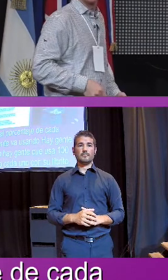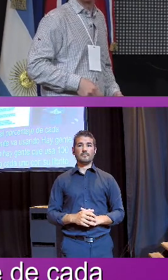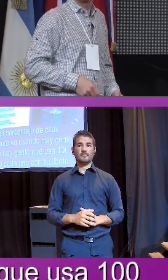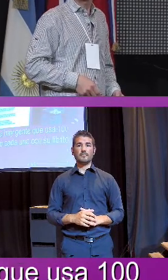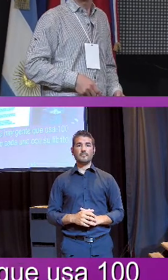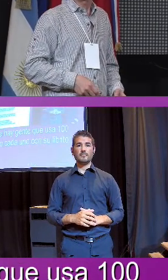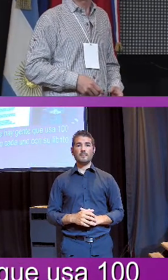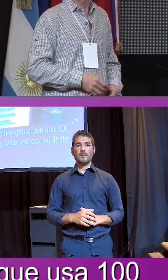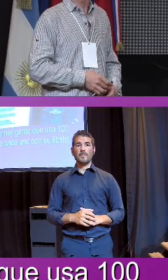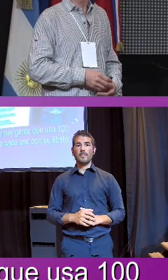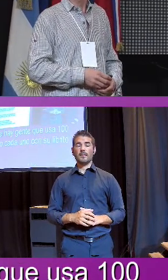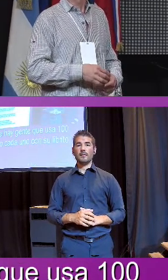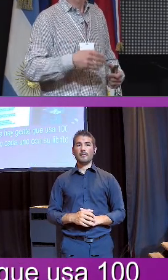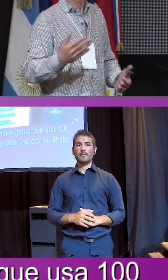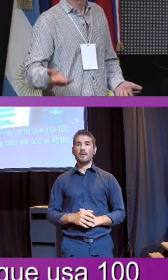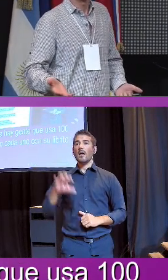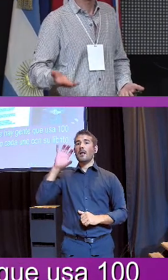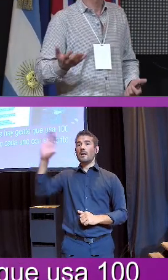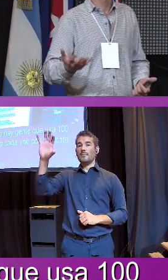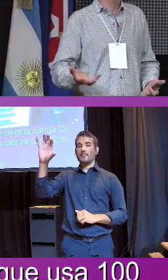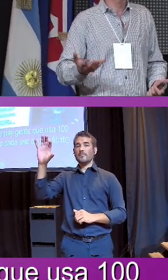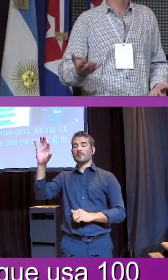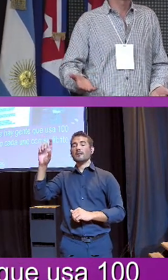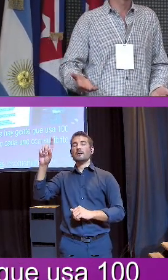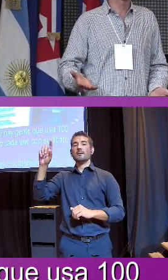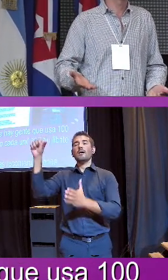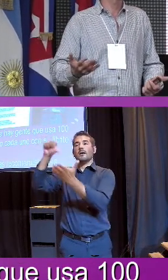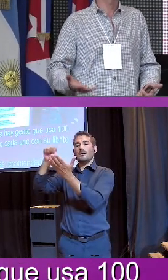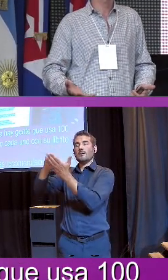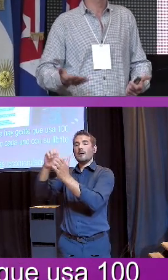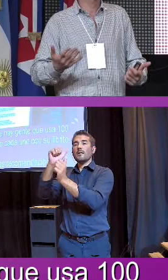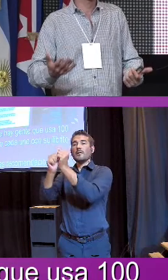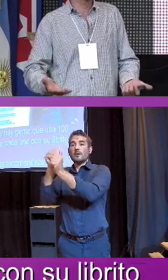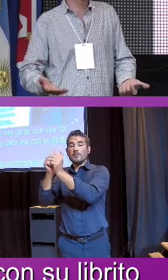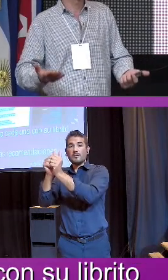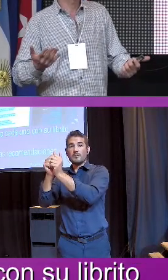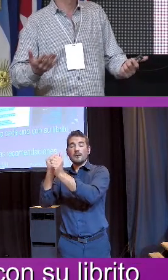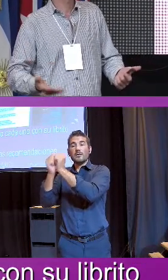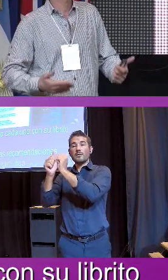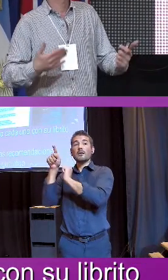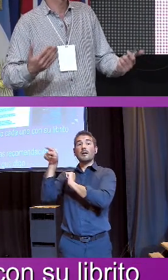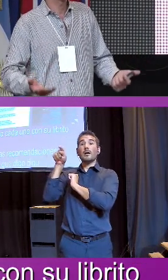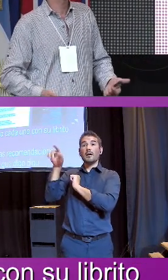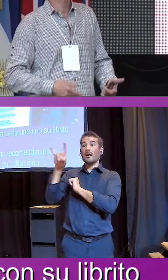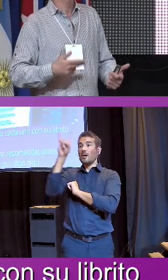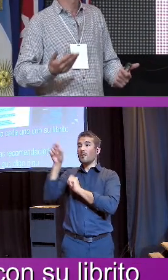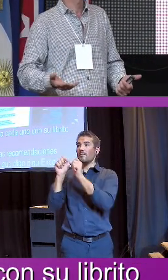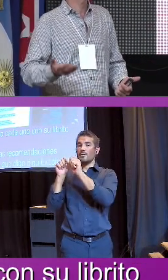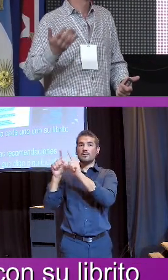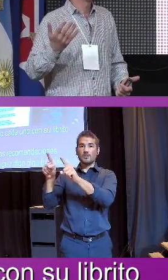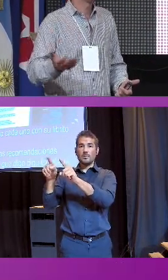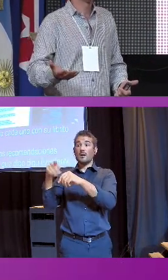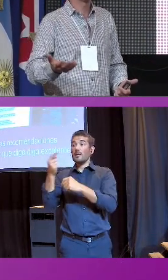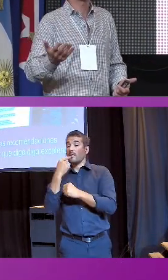La Universidad de Rosario, ustedes saben que la recomendación en general, ¿cuál es? Si a mí me preguntan, ¿yo qué digo? Digo, excelente, si anduvo